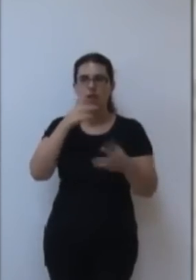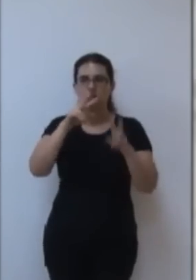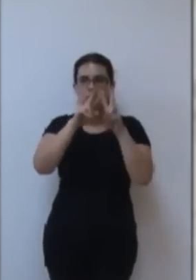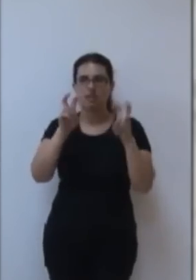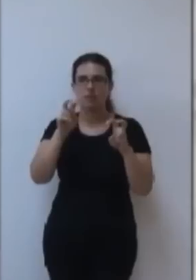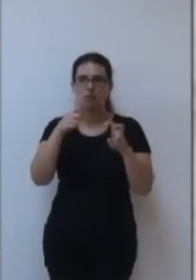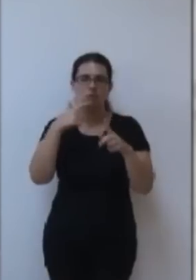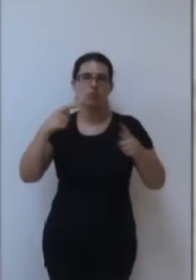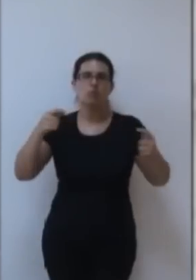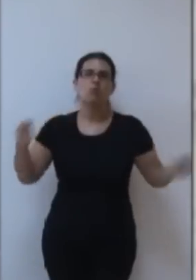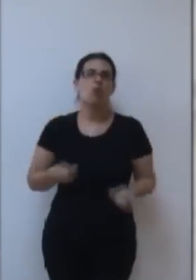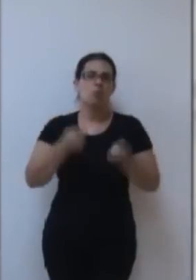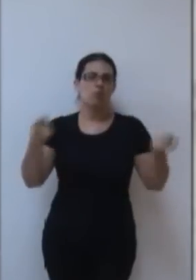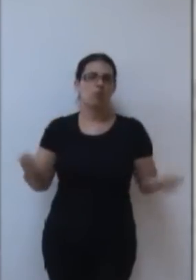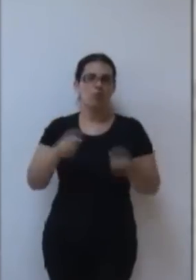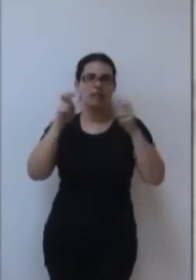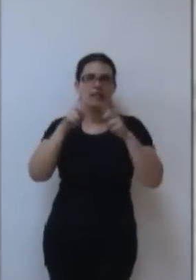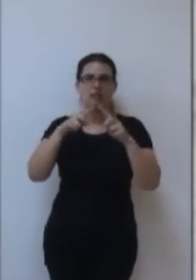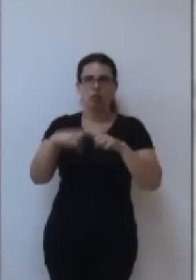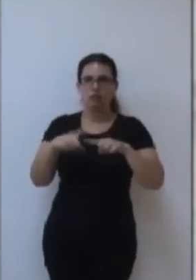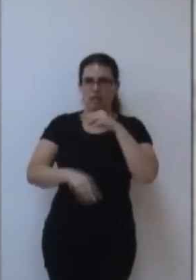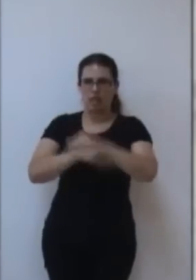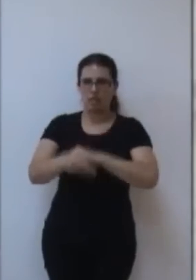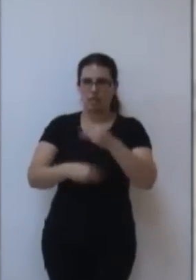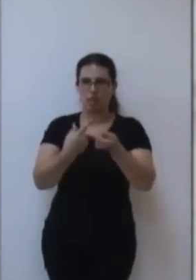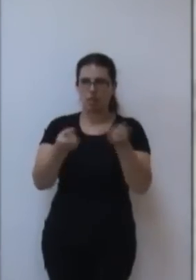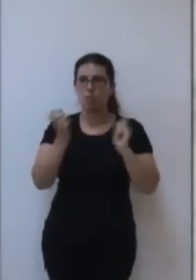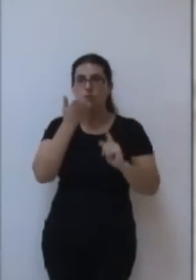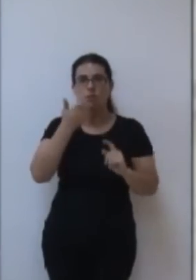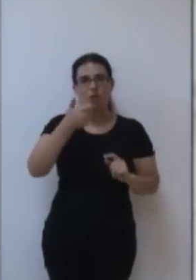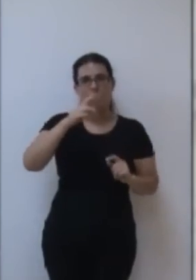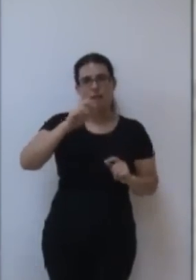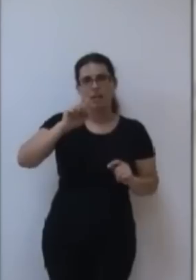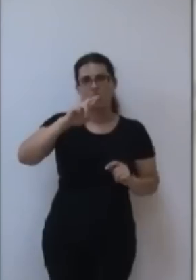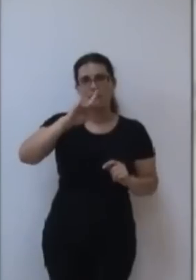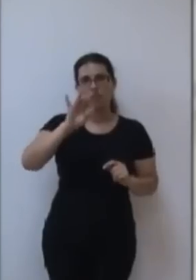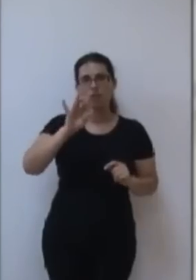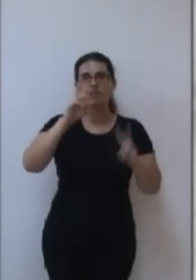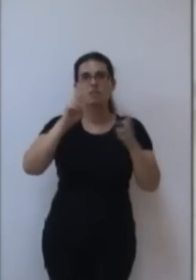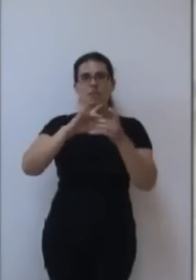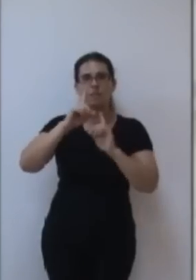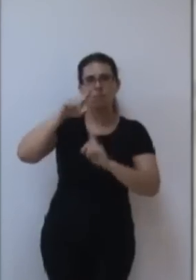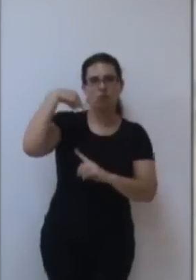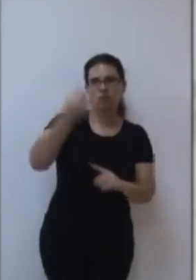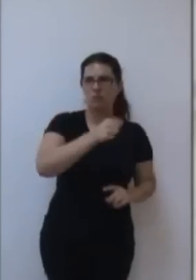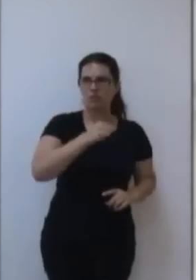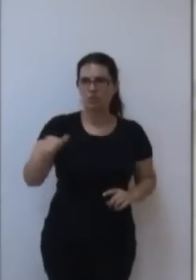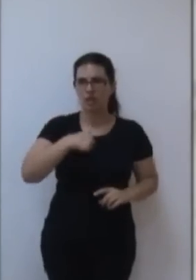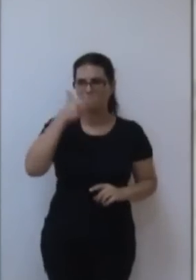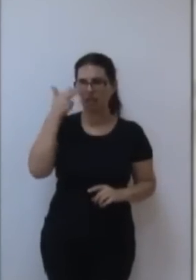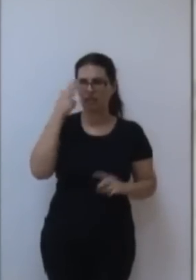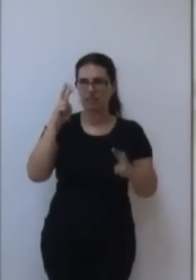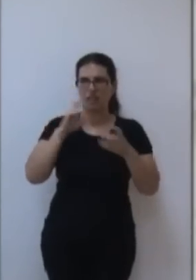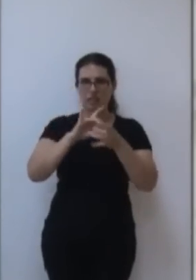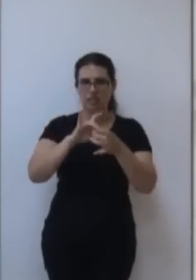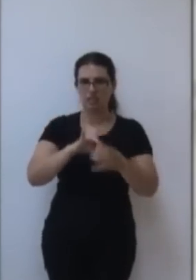comillas promocional, de temas que estáis haciendo. Que, por ejemplo, habías comentado, Gerardo, el tema de que la próxima semana creo que hay un tema muy interesante, ¿no? 6, 7 y 8 de julio.